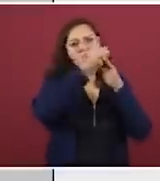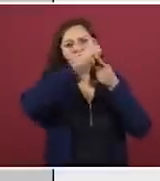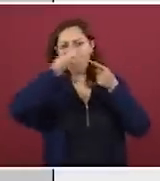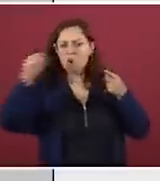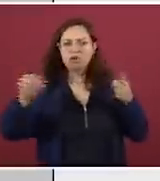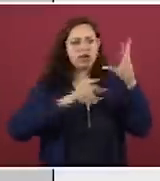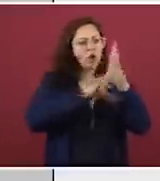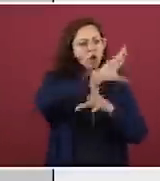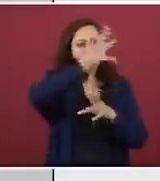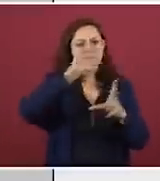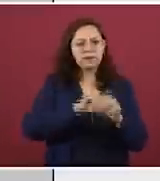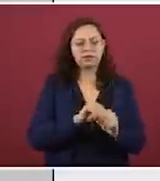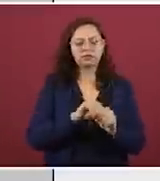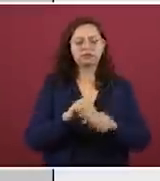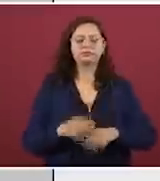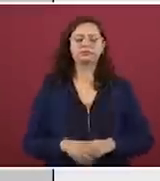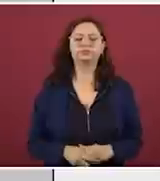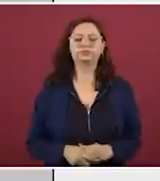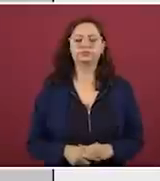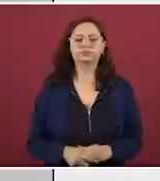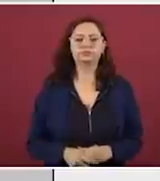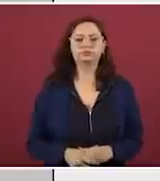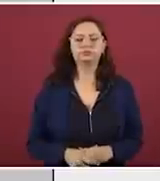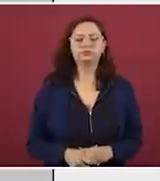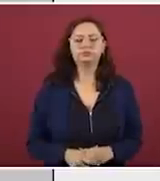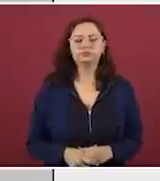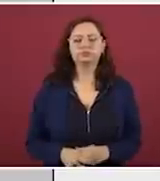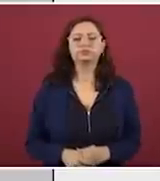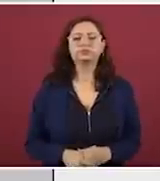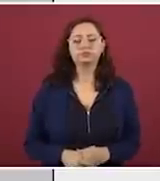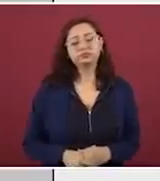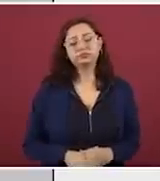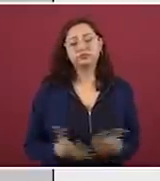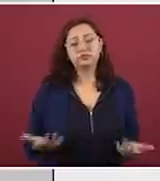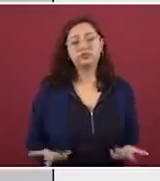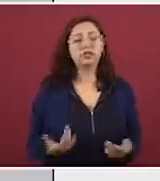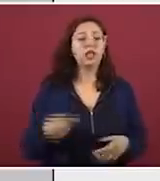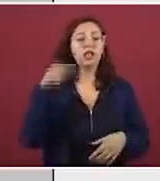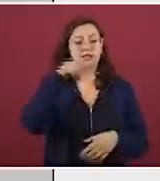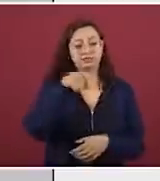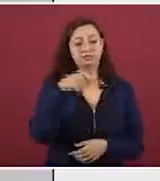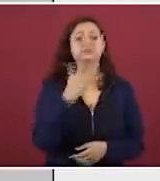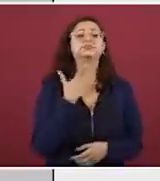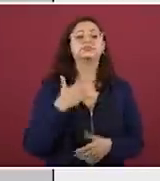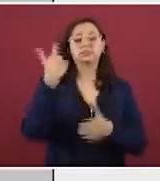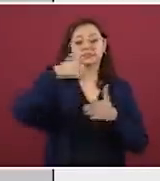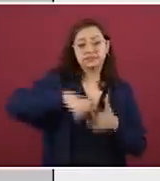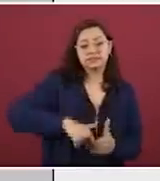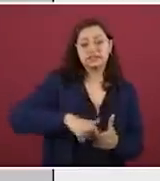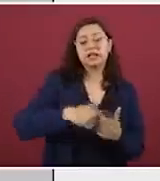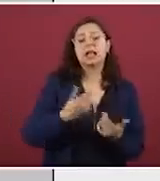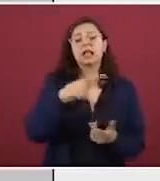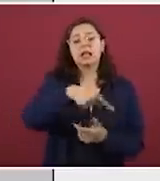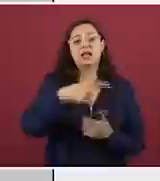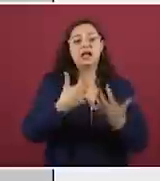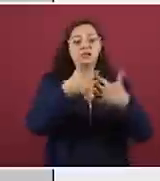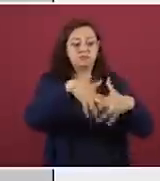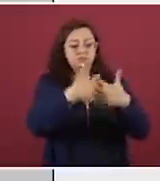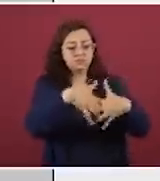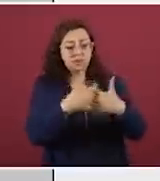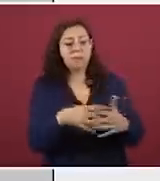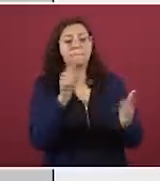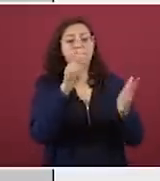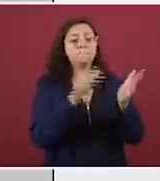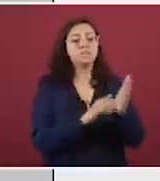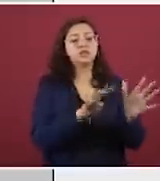Los instrumentos verificados, que sí son las bombas que verificamos de gasolina, fueron 1,943 y